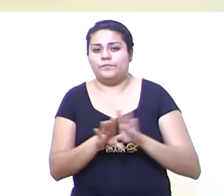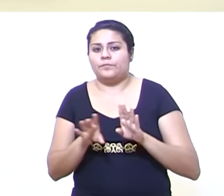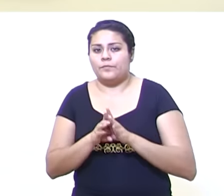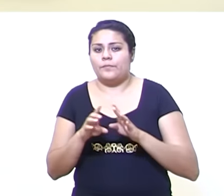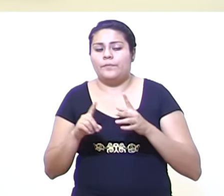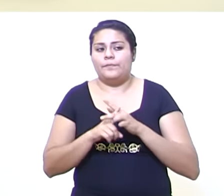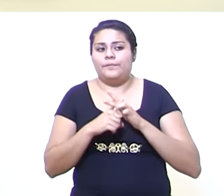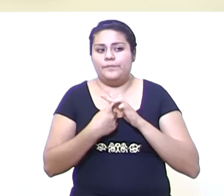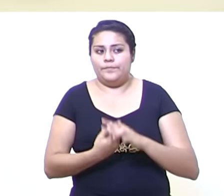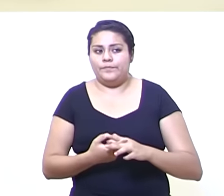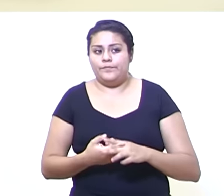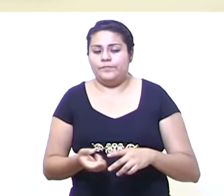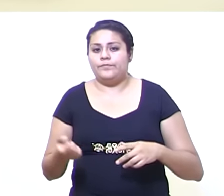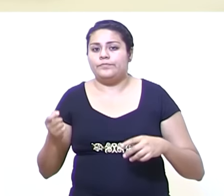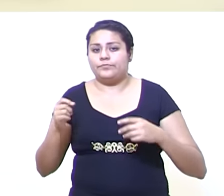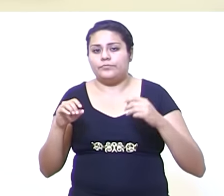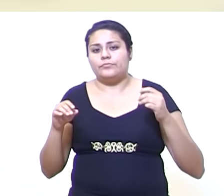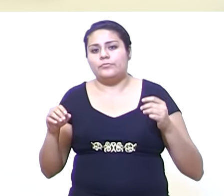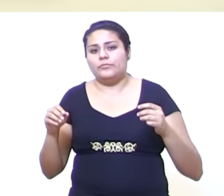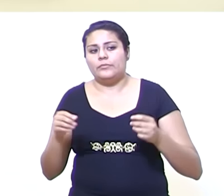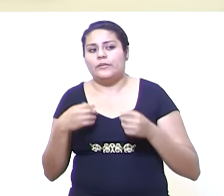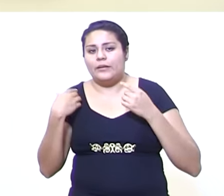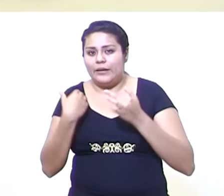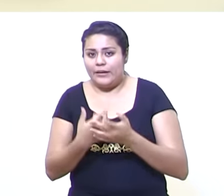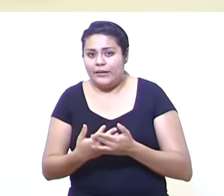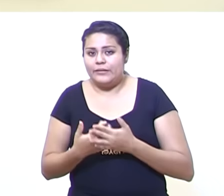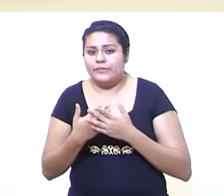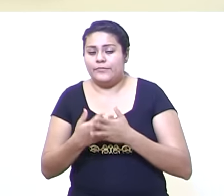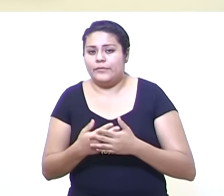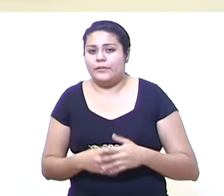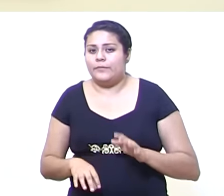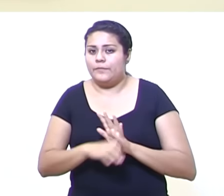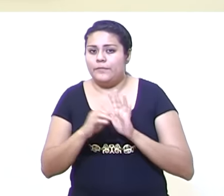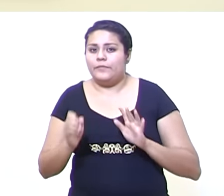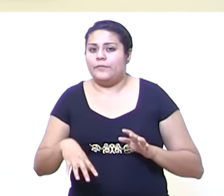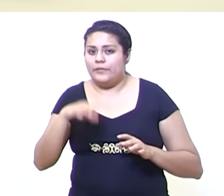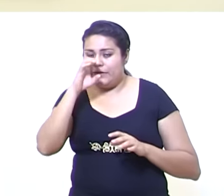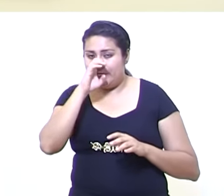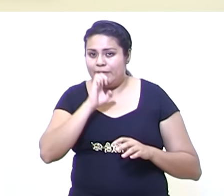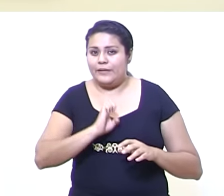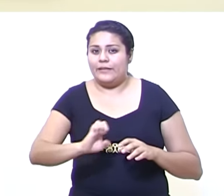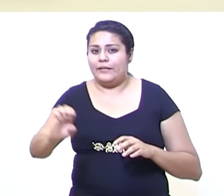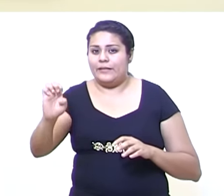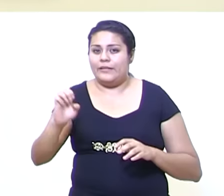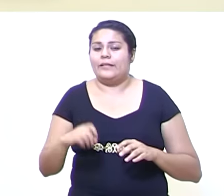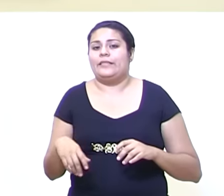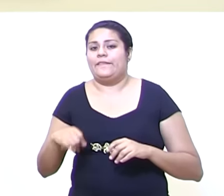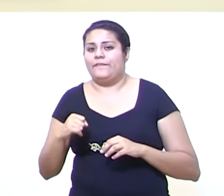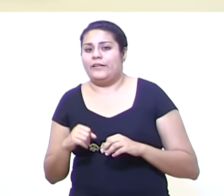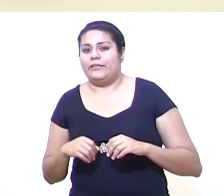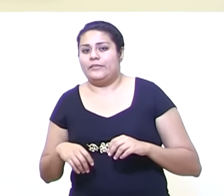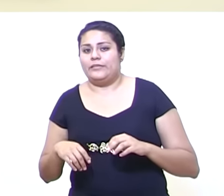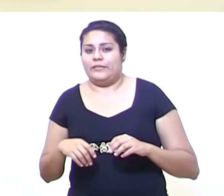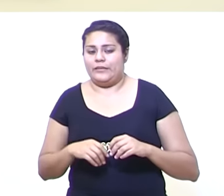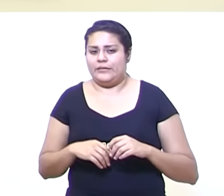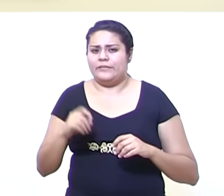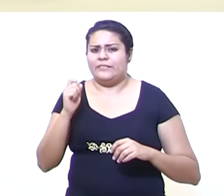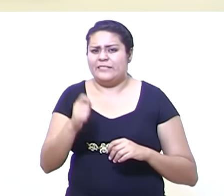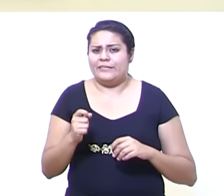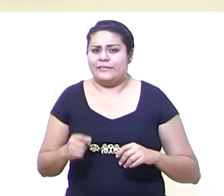la E de elefantes, como esperanza? De elefantes esperanzados, de elefantes